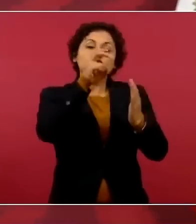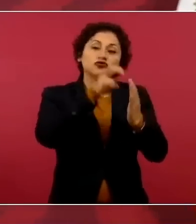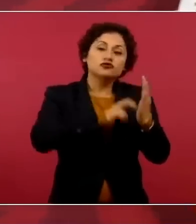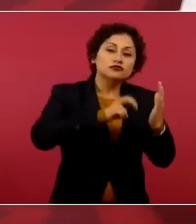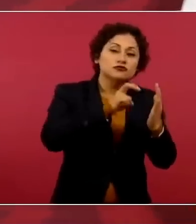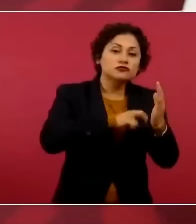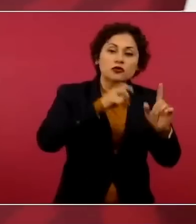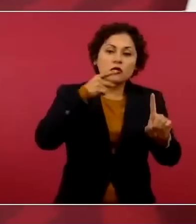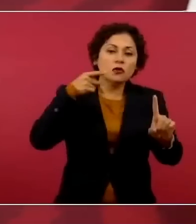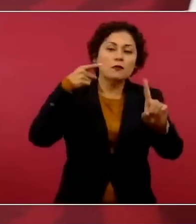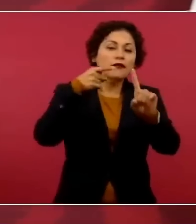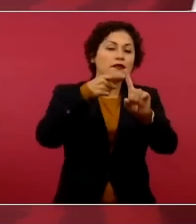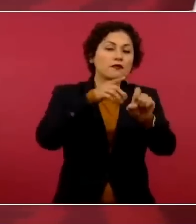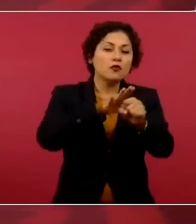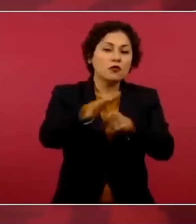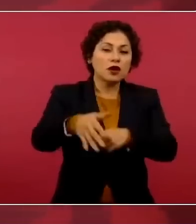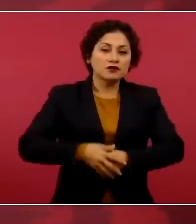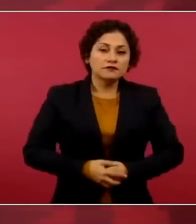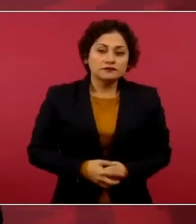Que no